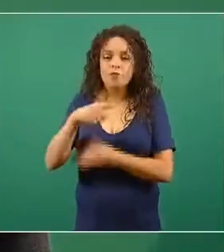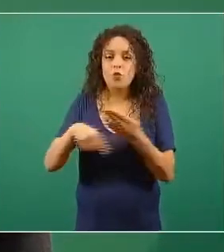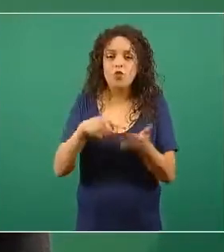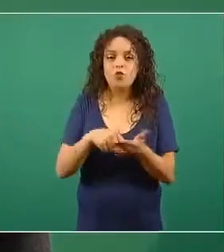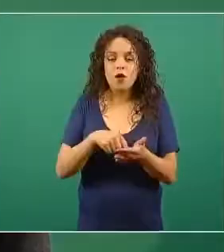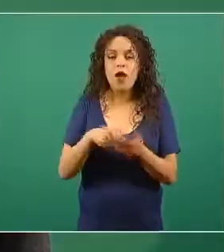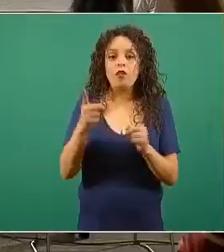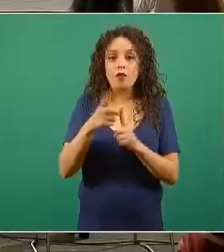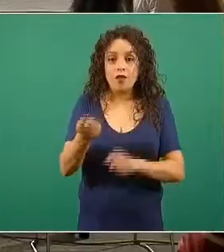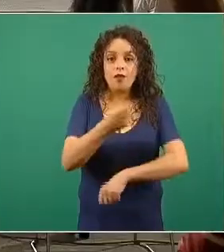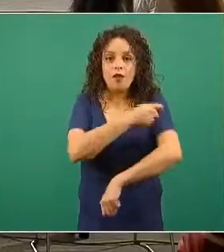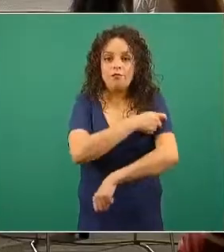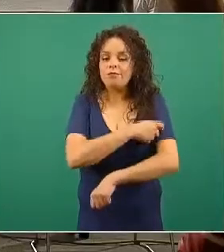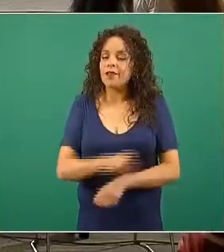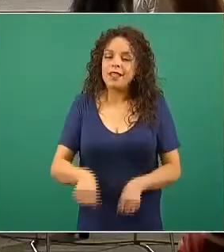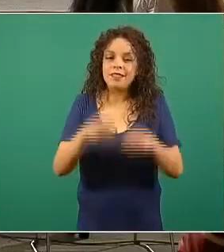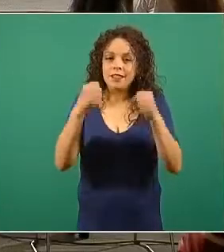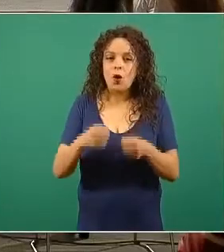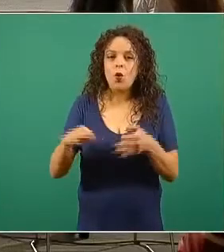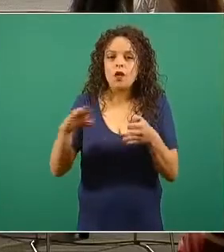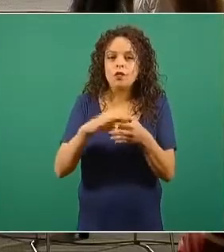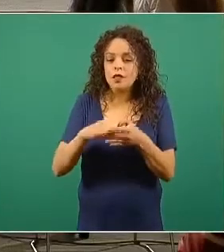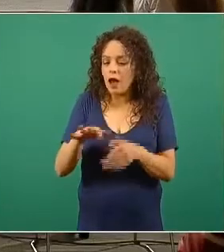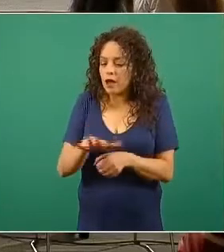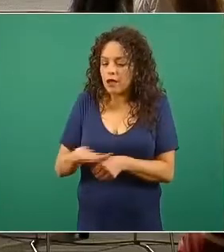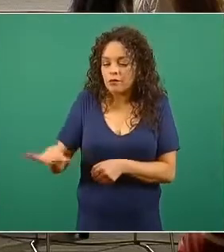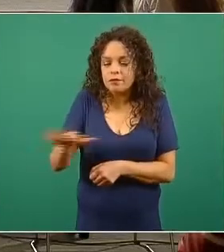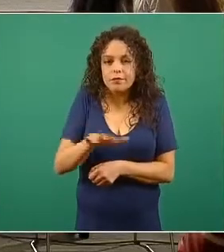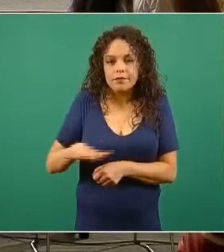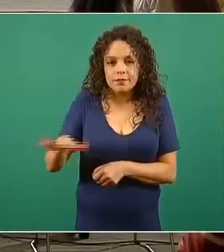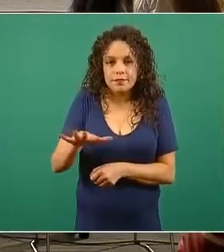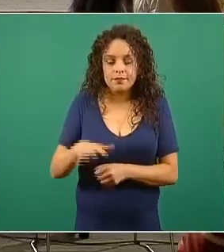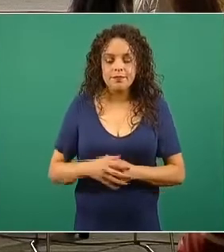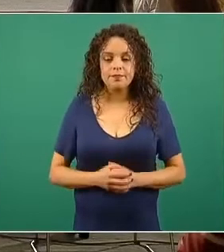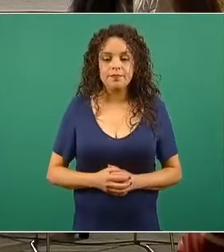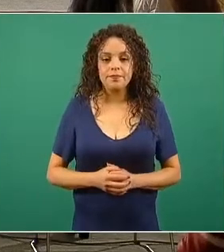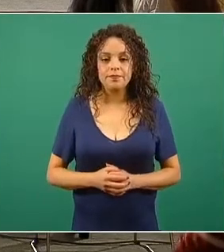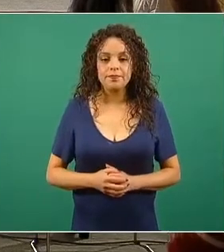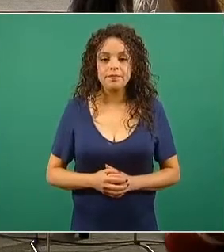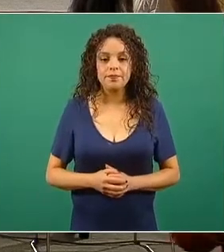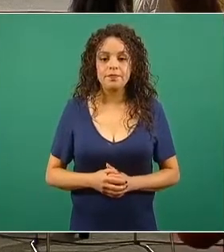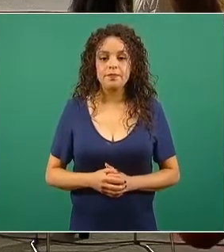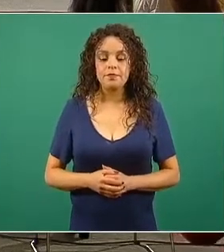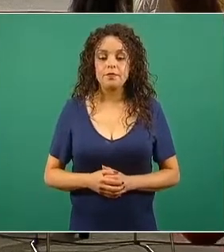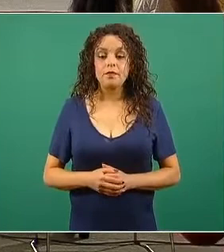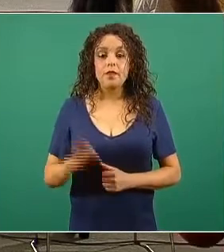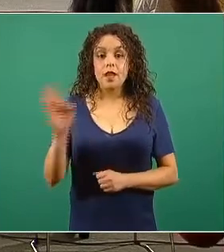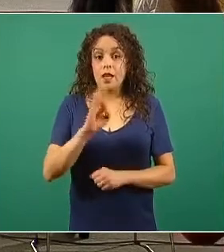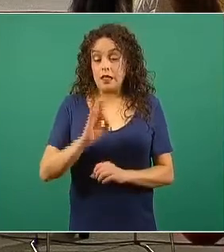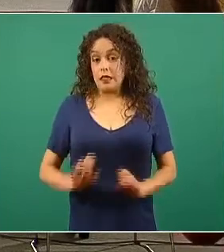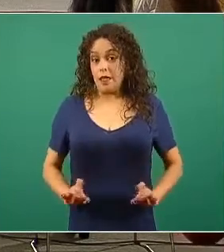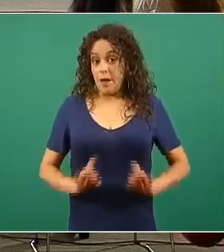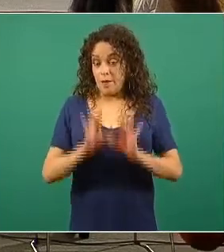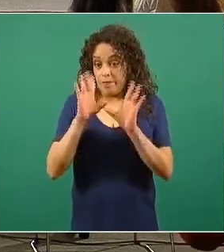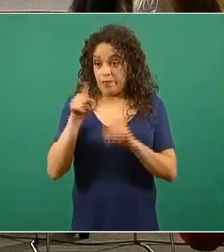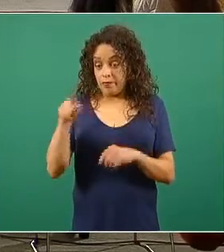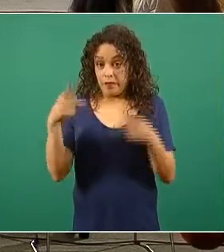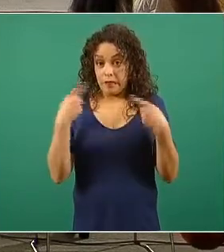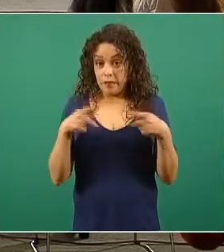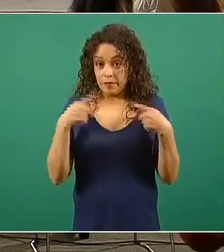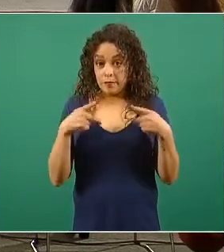vacunación les va a quedar en la misma área. En caso de que una de estas personas no se